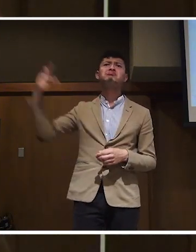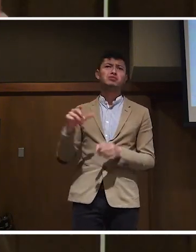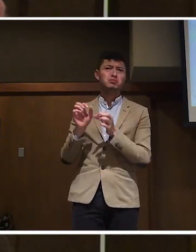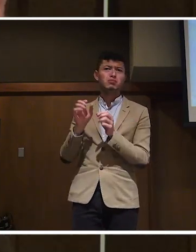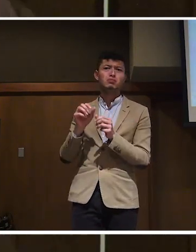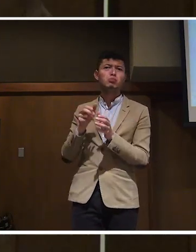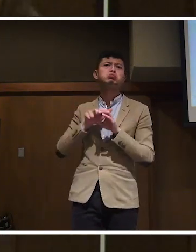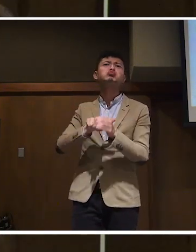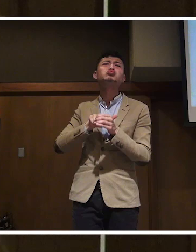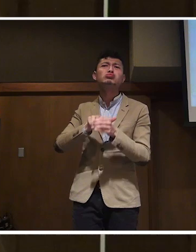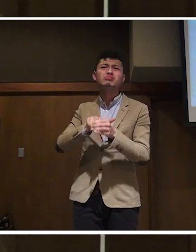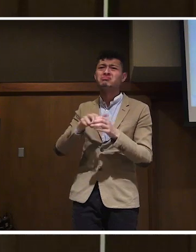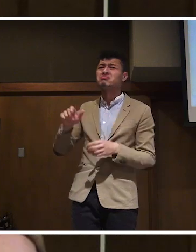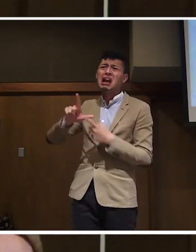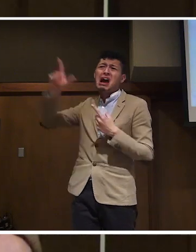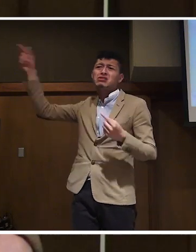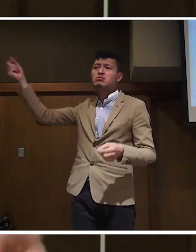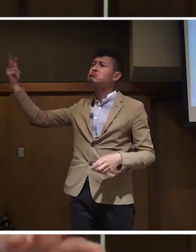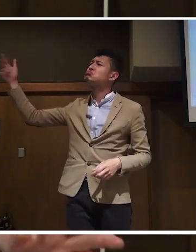traía sus 5 libritos y los ofrecía.